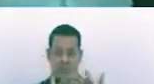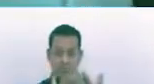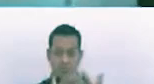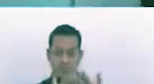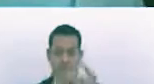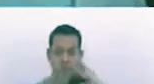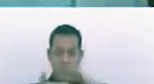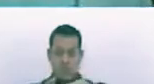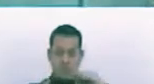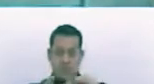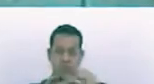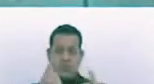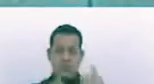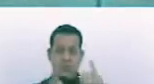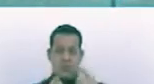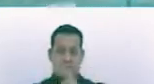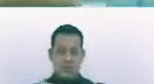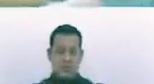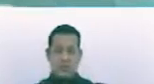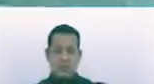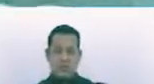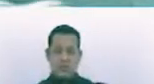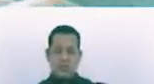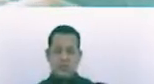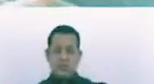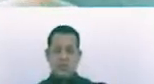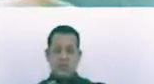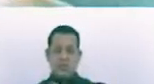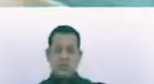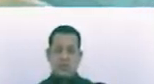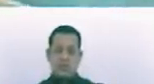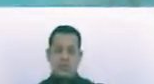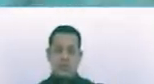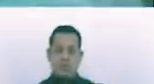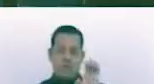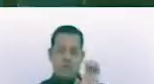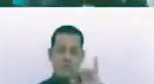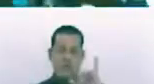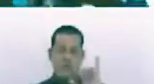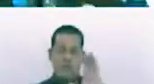y me cuentan en qué posición está El Salvador. Muchas gracias, diputado presidente.